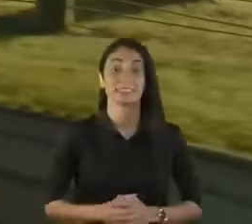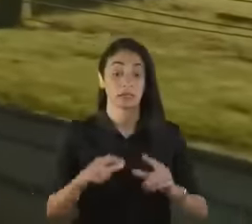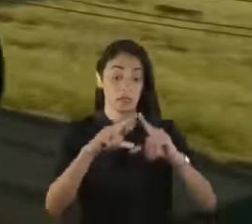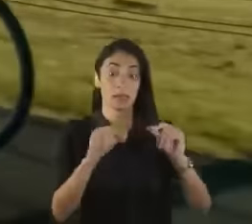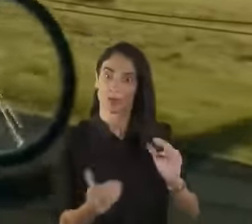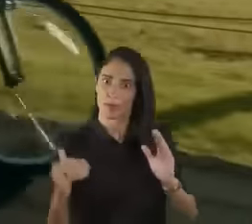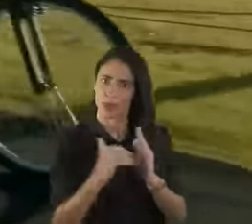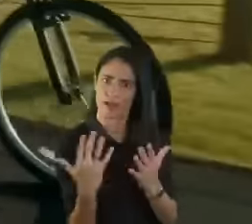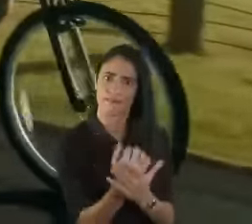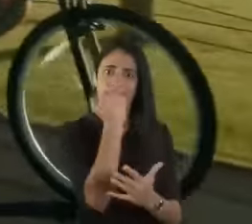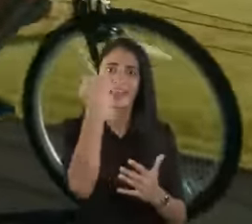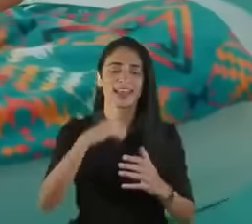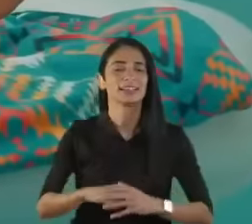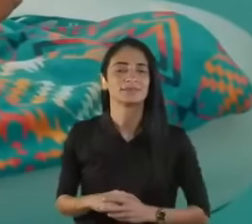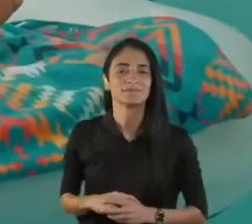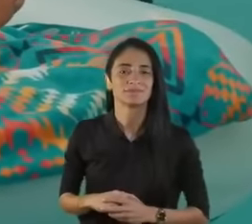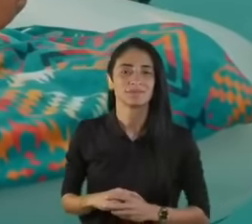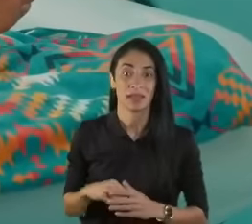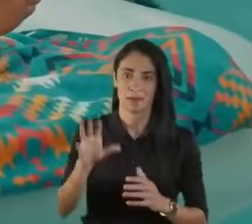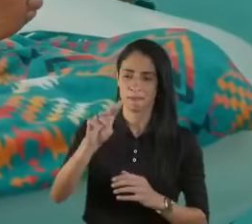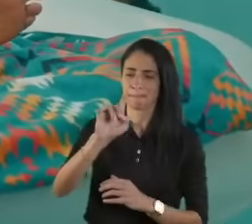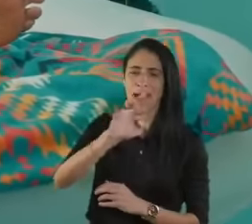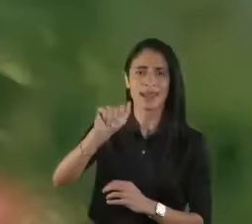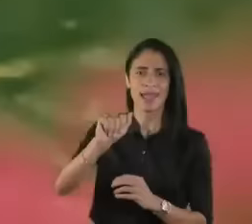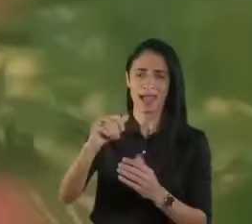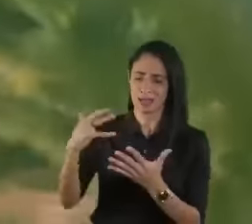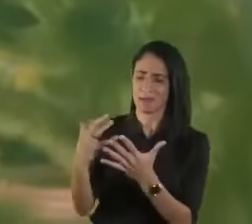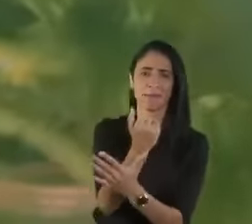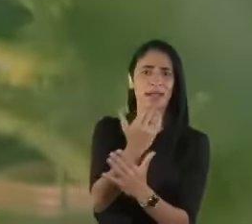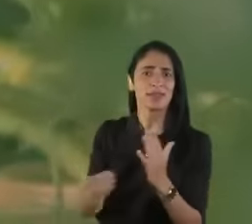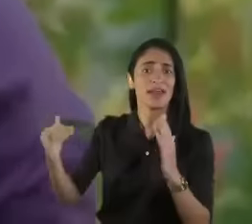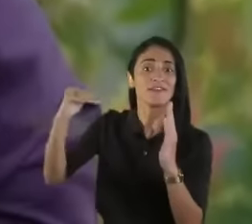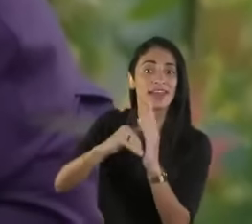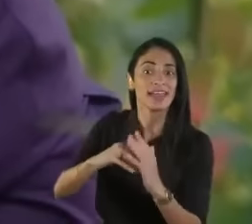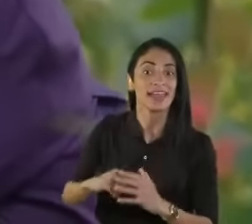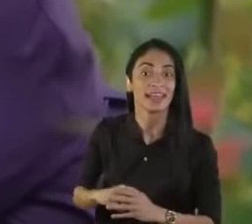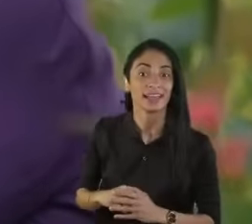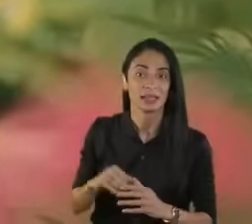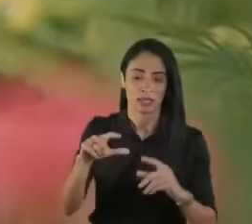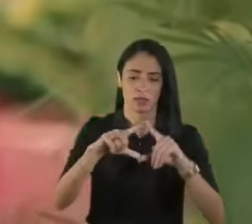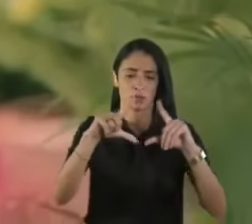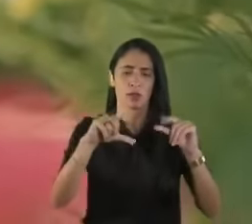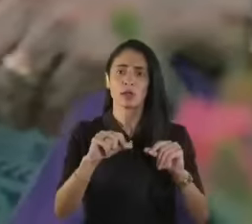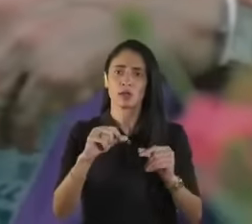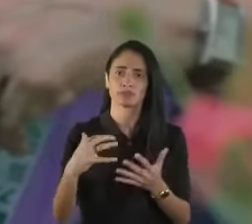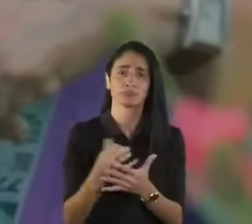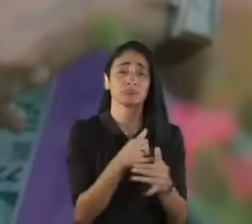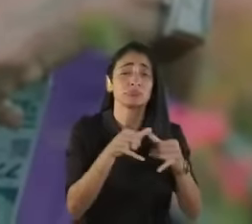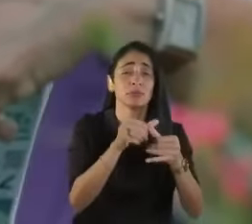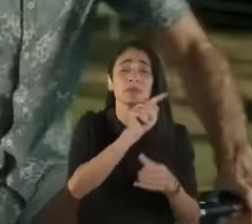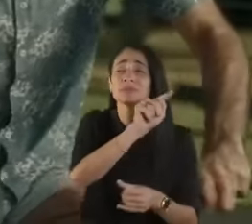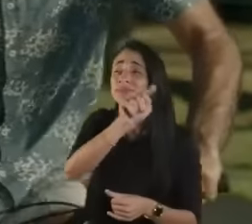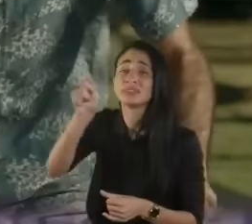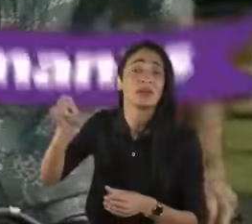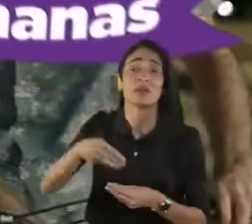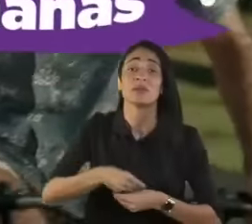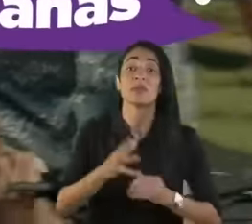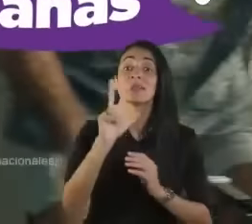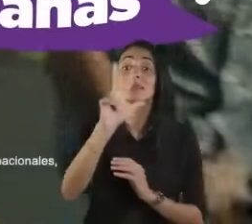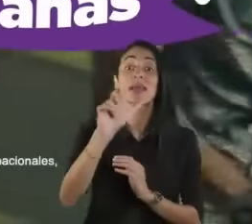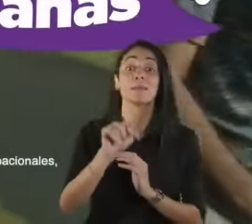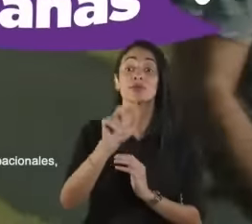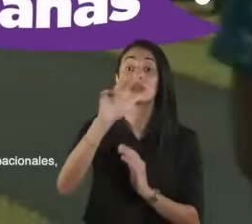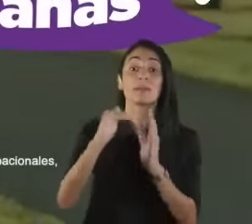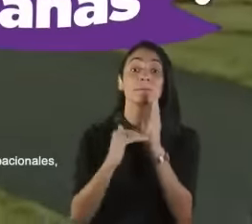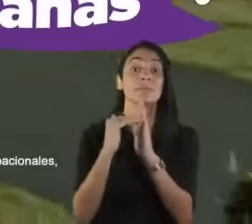¡Para que se peguen otra vez! ¡Tu billetito, para que te pegue! ¡María, para que te pegues otra vez! Los billeteros están por todas